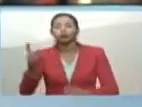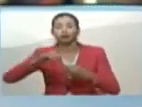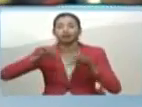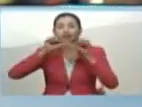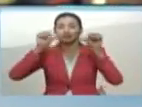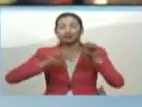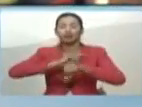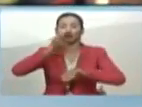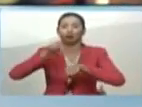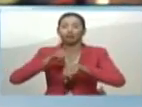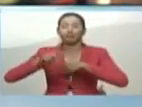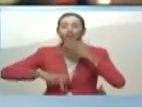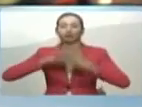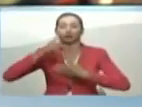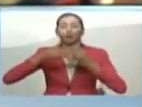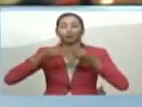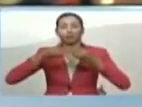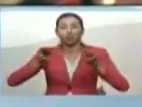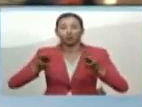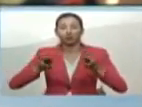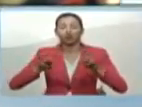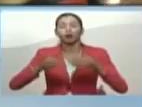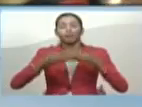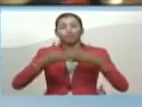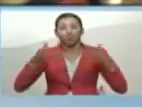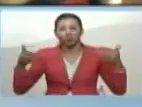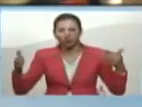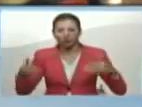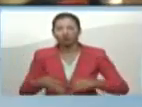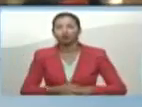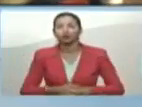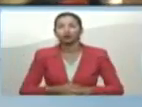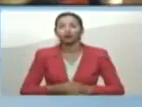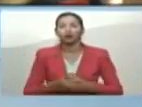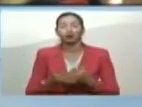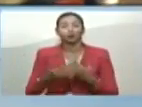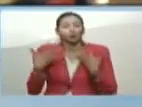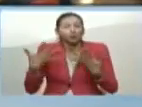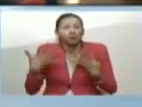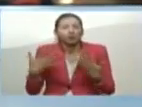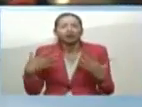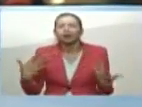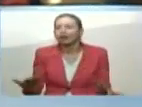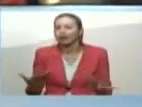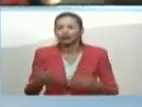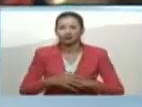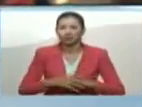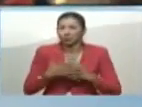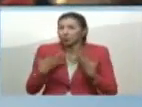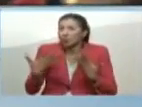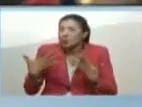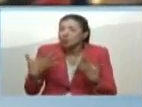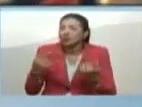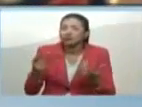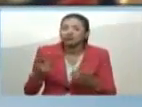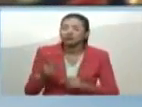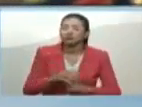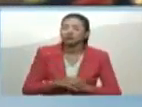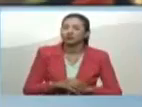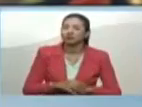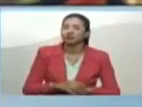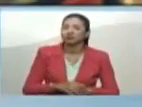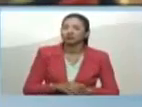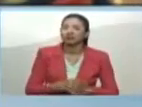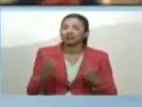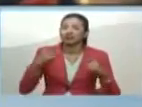de Planificación Pública y Popular. Ahora lo más urgente que nunca, para que aparezca en